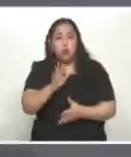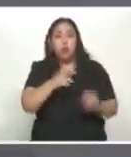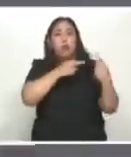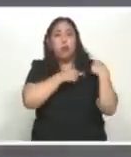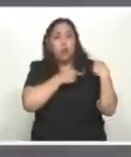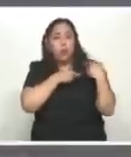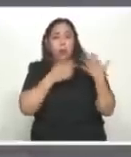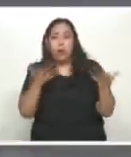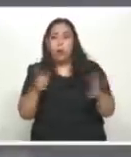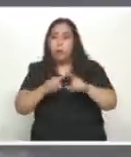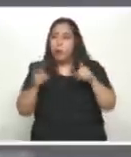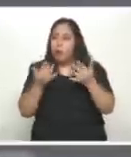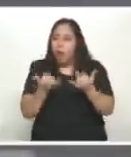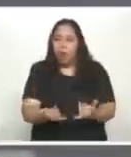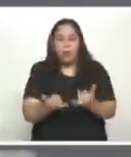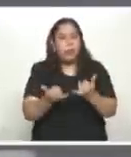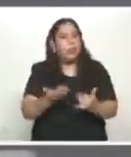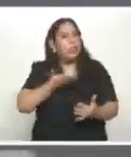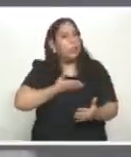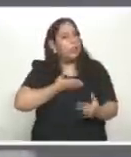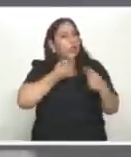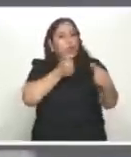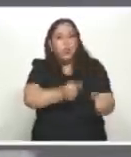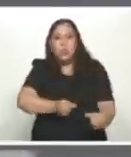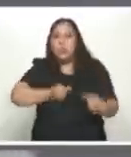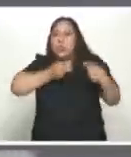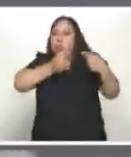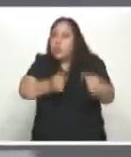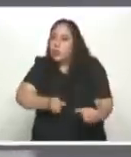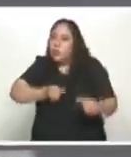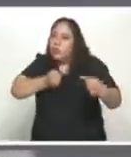pero hay muchas batallas en una guerra y hay que ir ganando